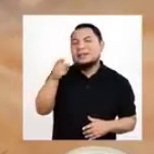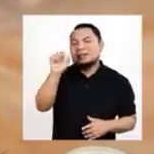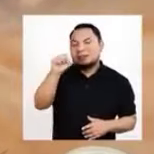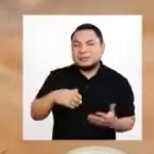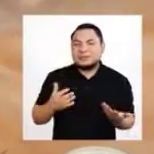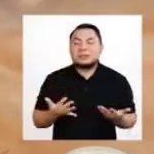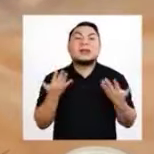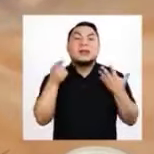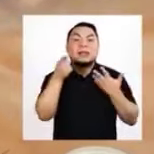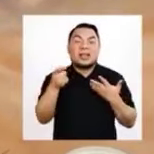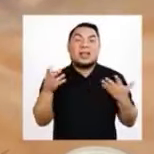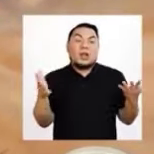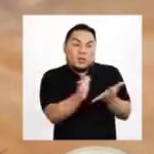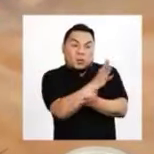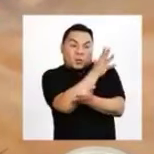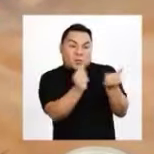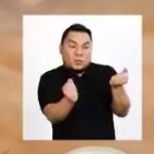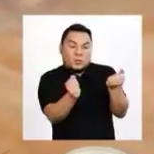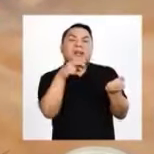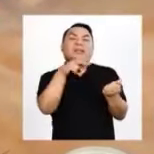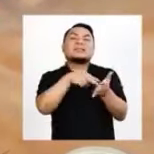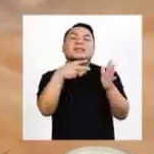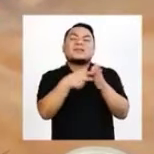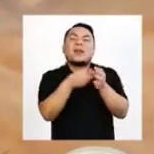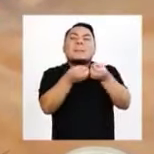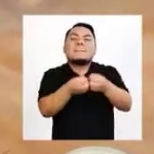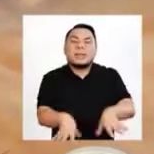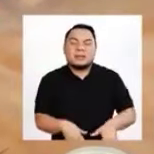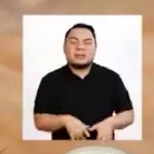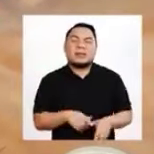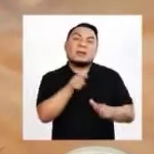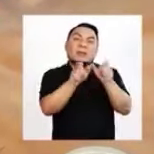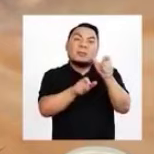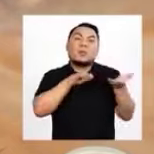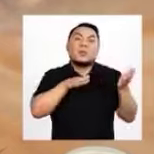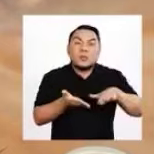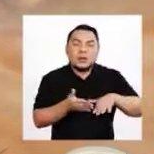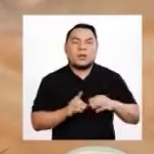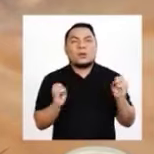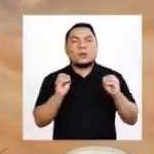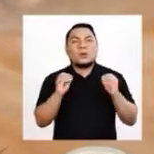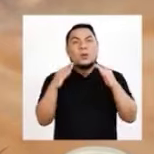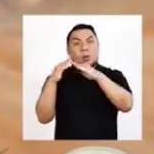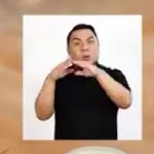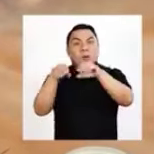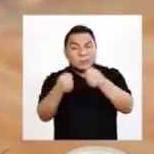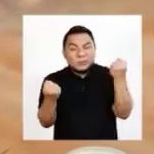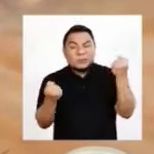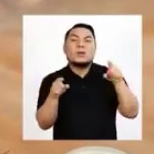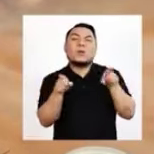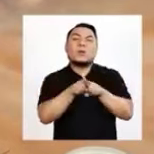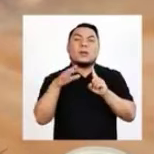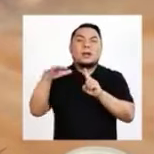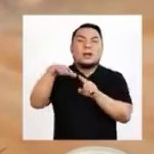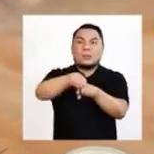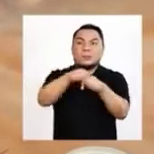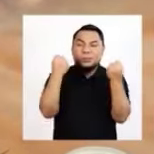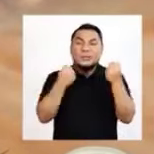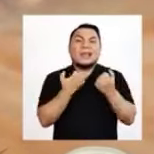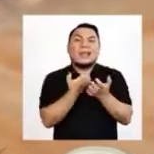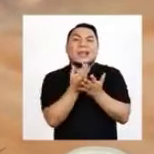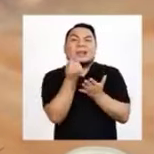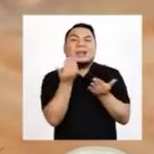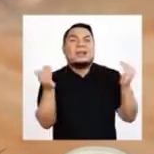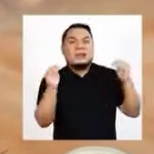Así es, Techi. Un desastre implica pérdidas humanas, materiales, ambientales